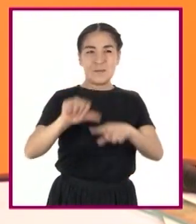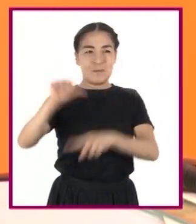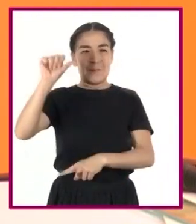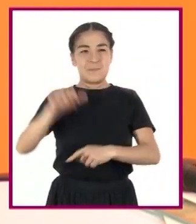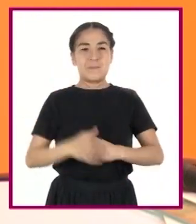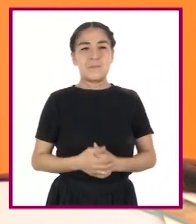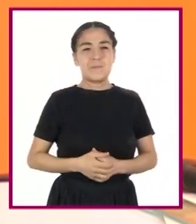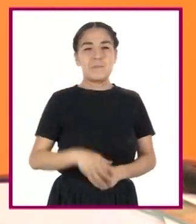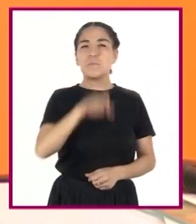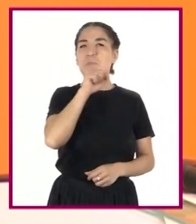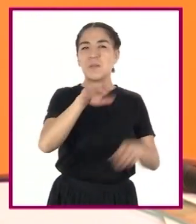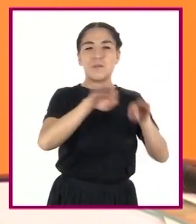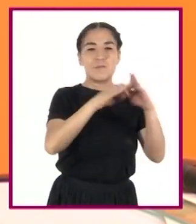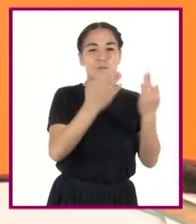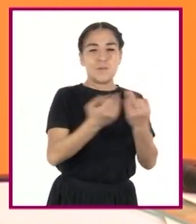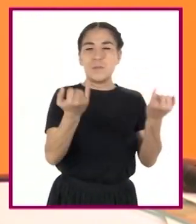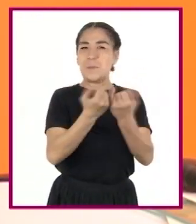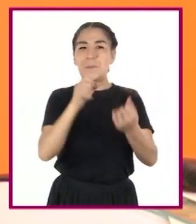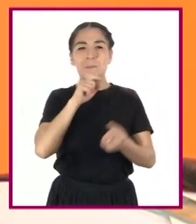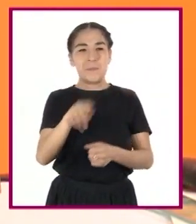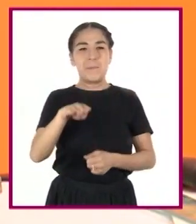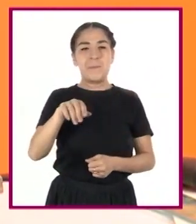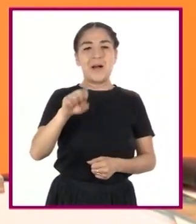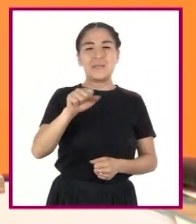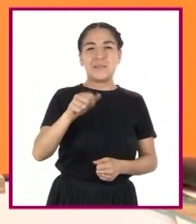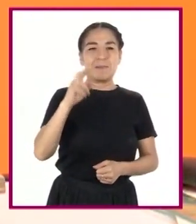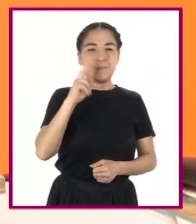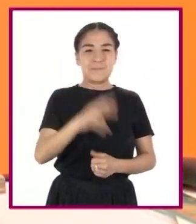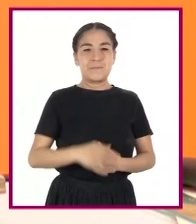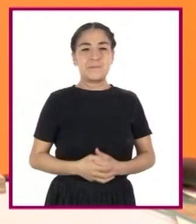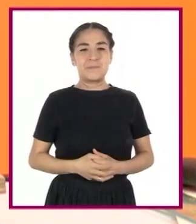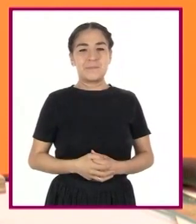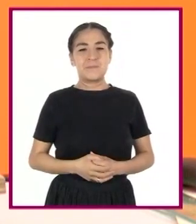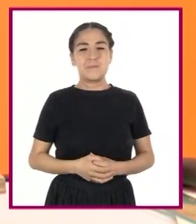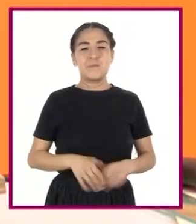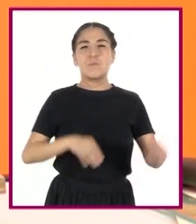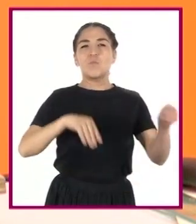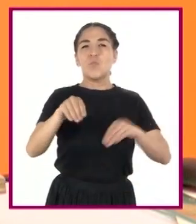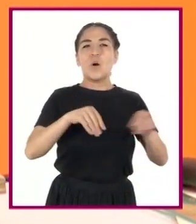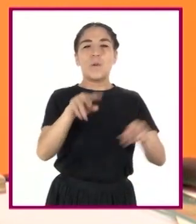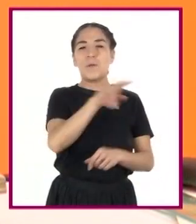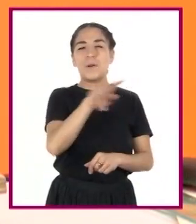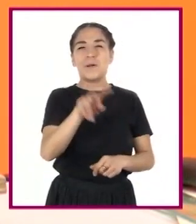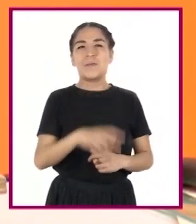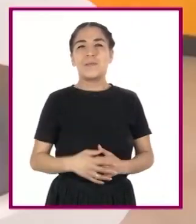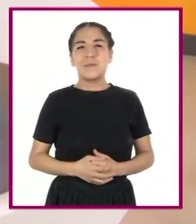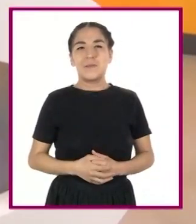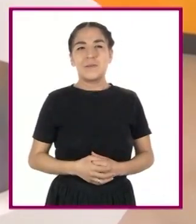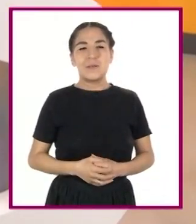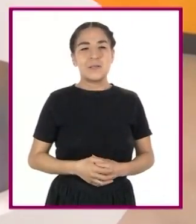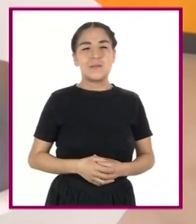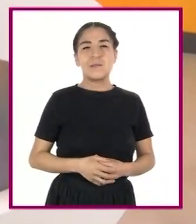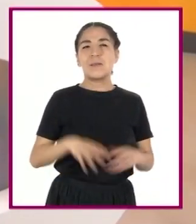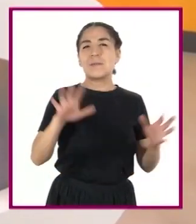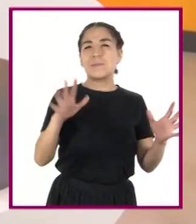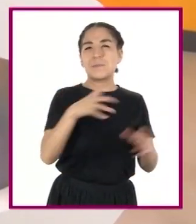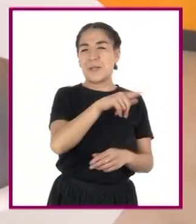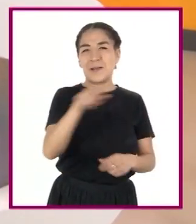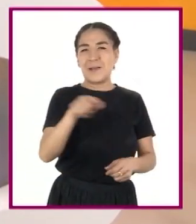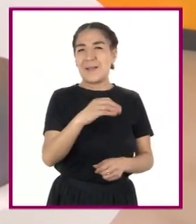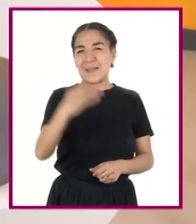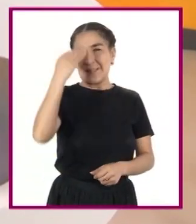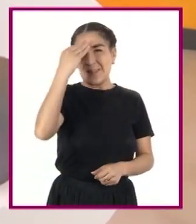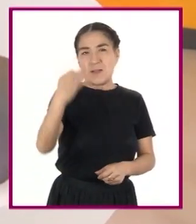la misma estructura y la misma masa. Entonces, aparentemente y en teoría, tienen más o menos un periodo